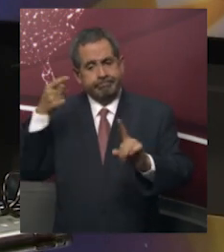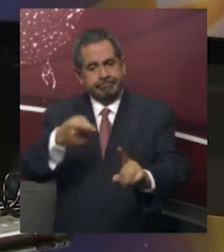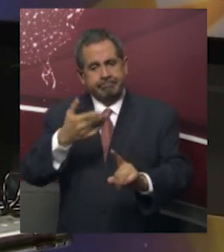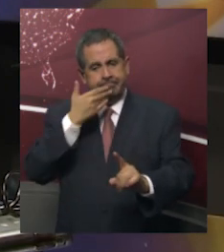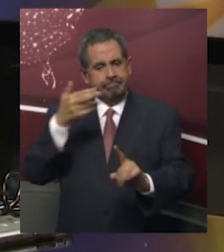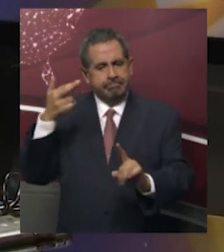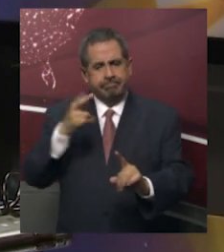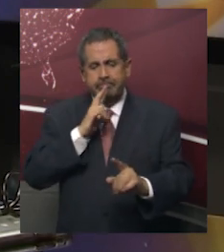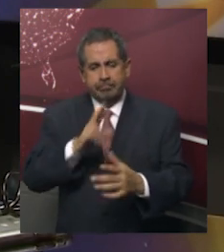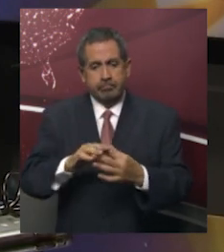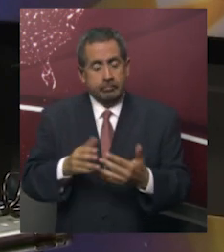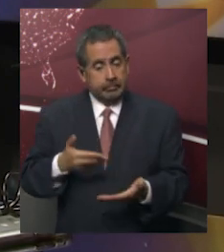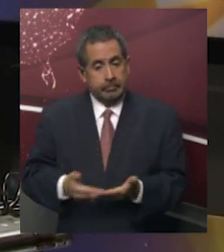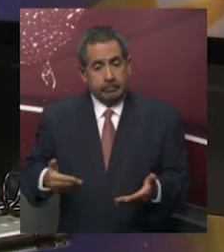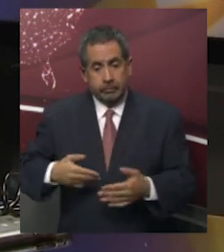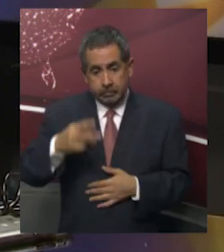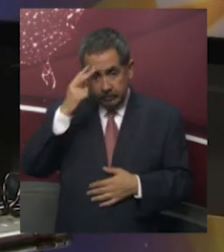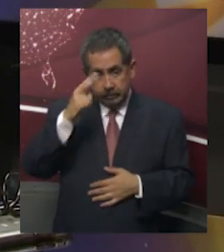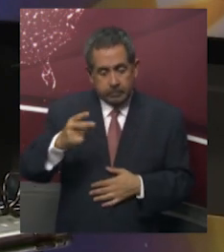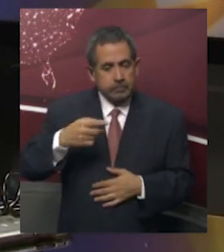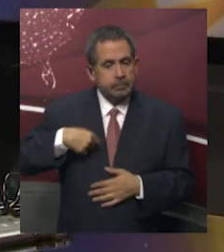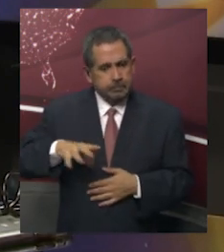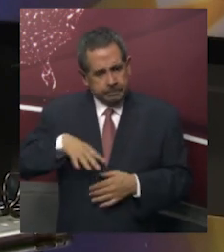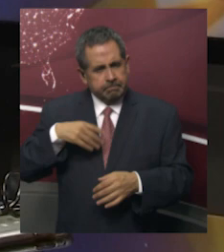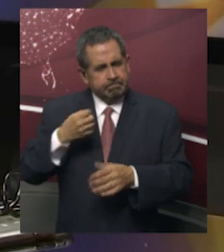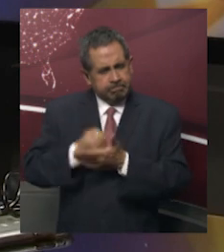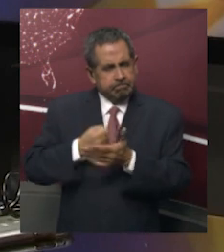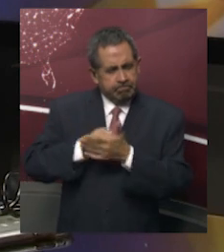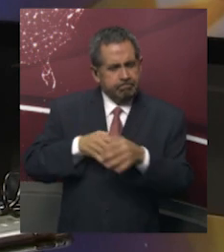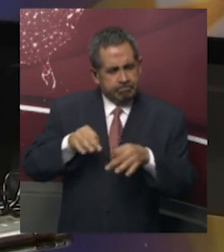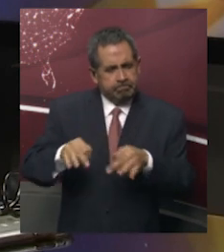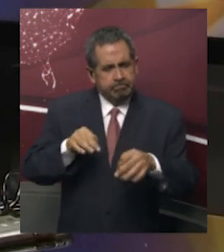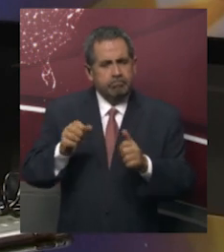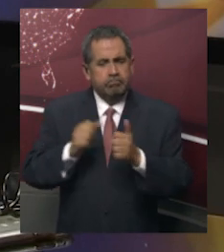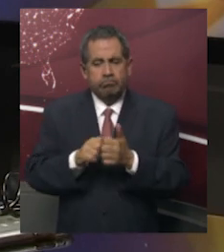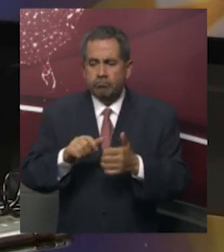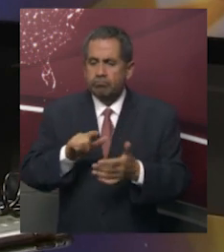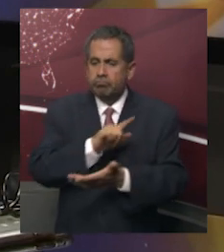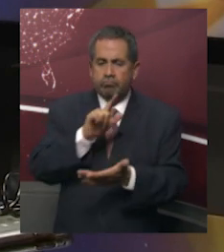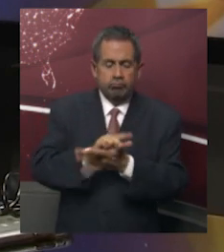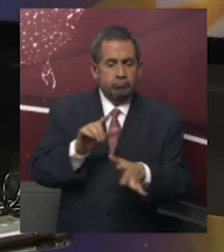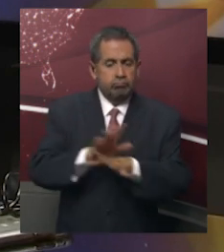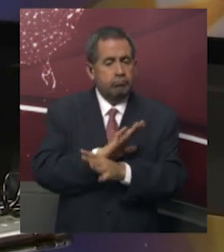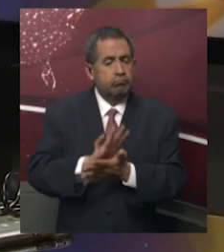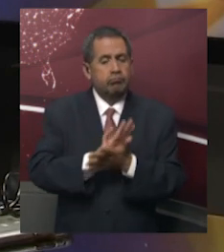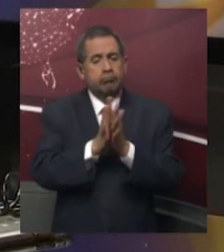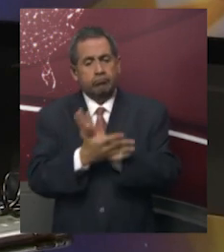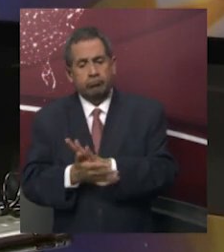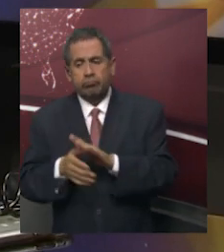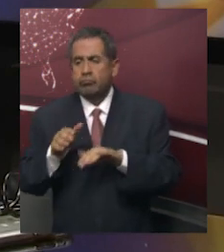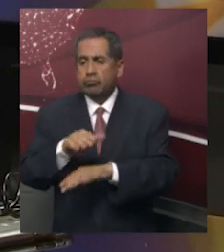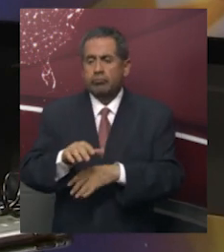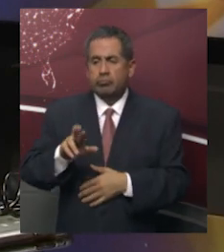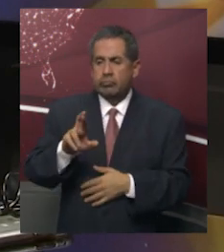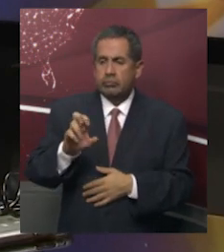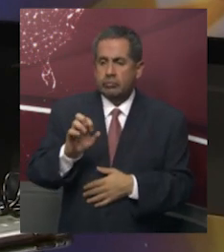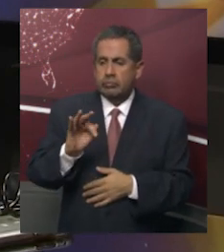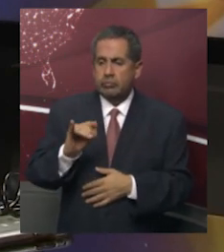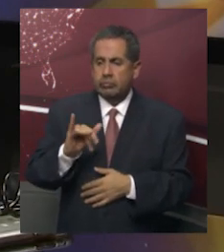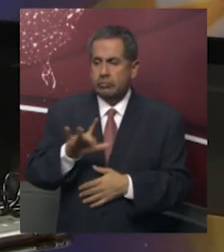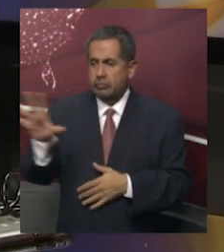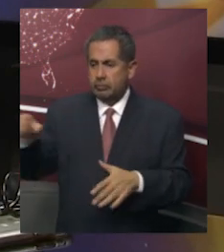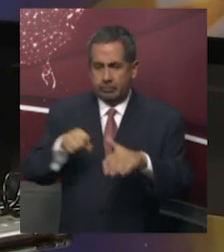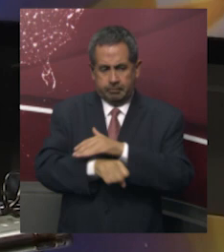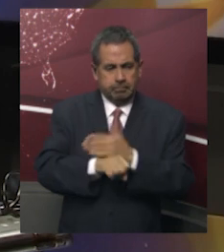más importante. Aquí en México lo hemos trabajado, por ejemplo, con la reforma constitucional en materia de refugiados. Lo trabajamos